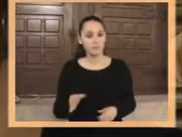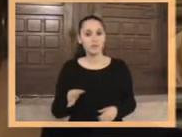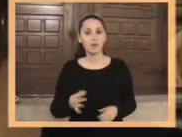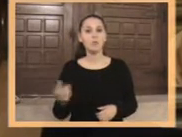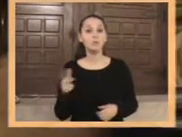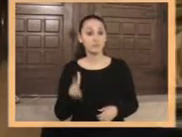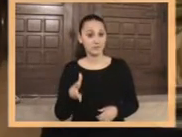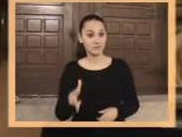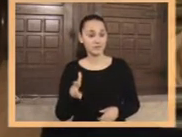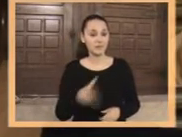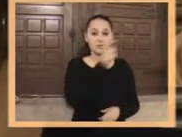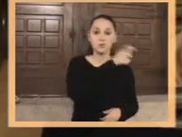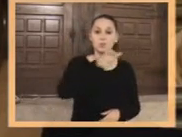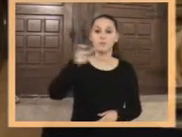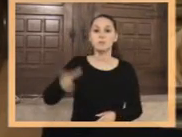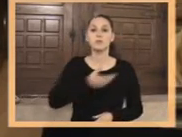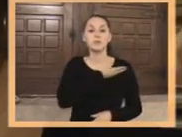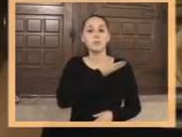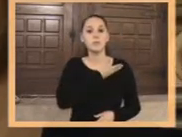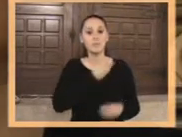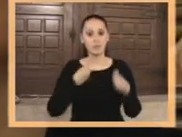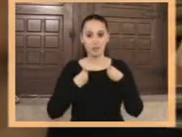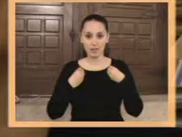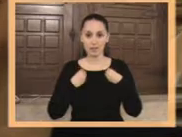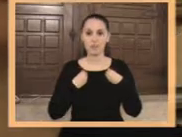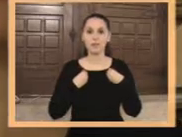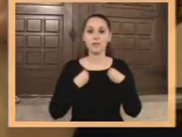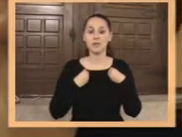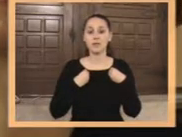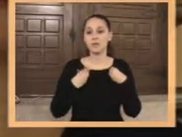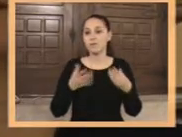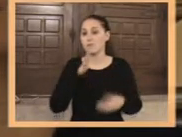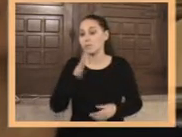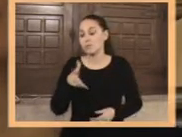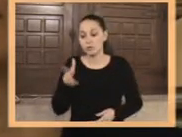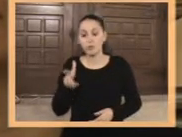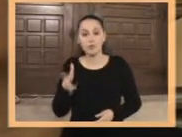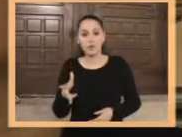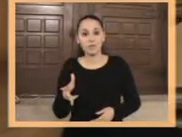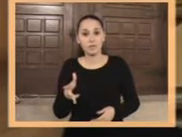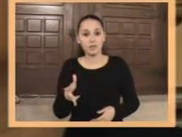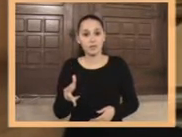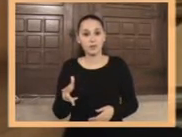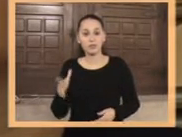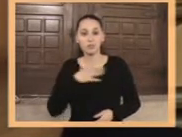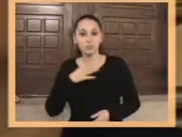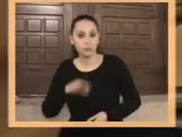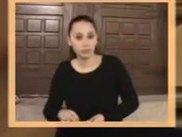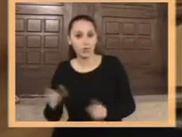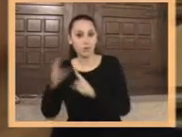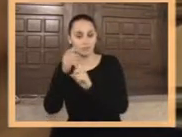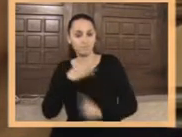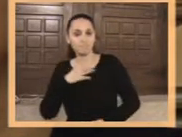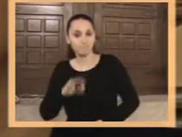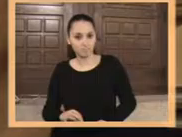la ciudadanía y como tal derecho debe ejercerlo, ¿no? De hecho, en la ciudad de Plasencia existe una